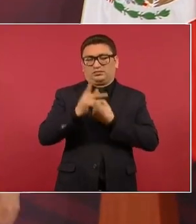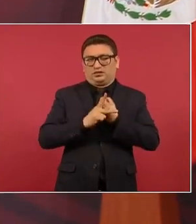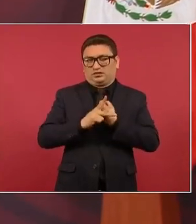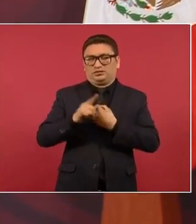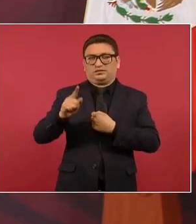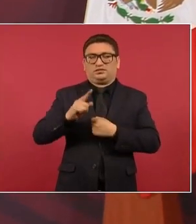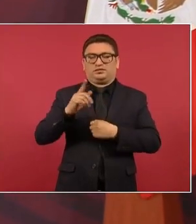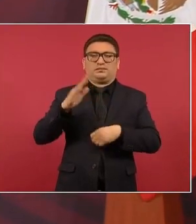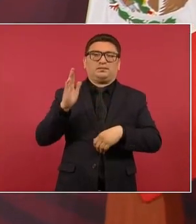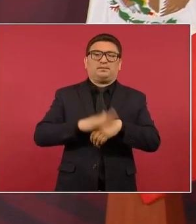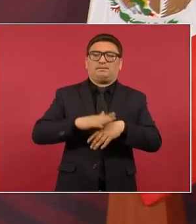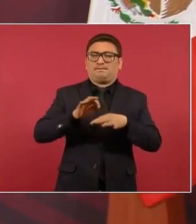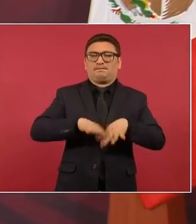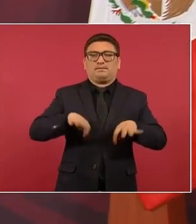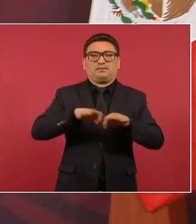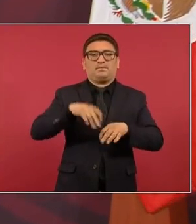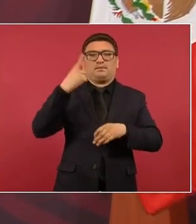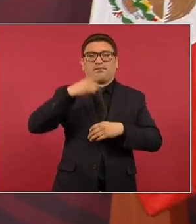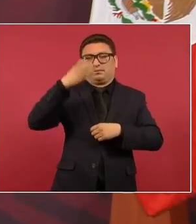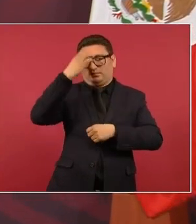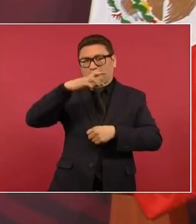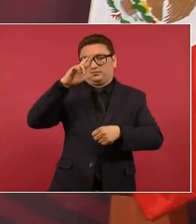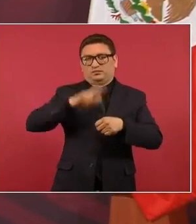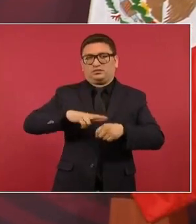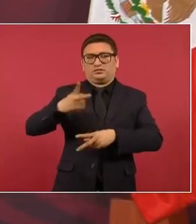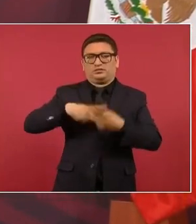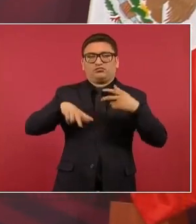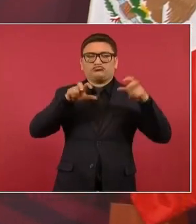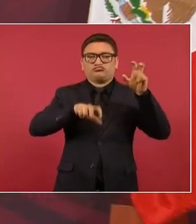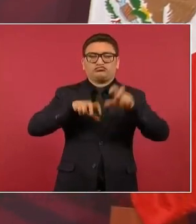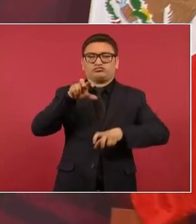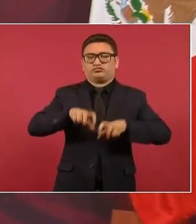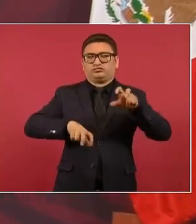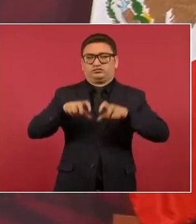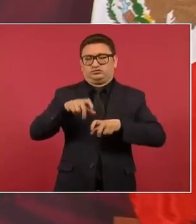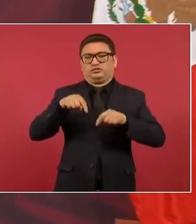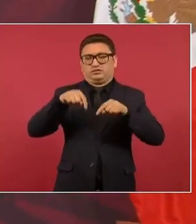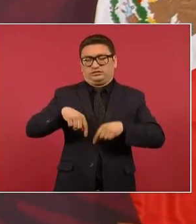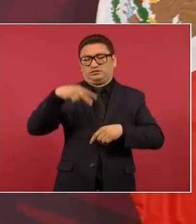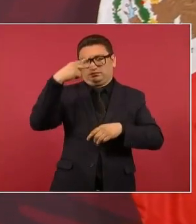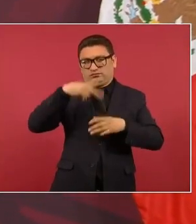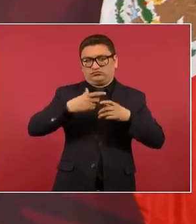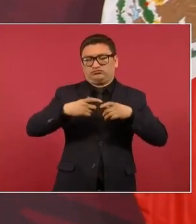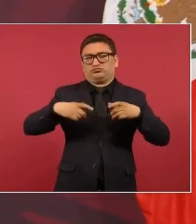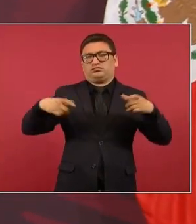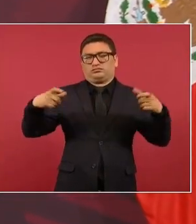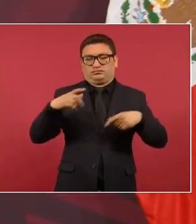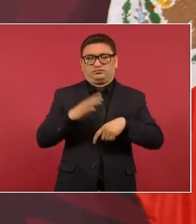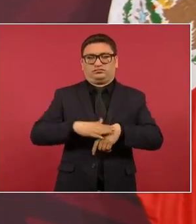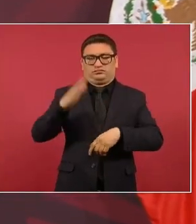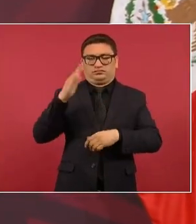más atractivo para la inversión extranjera. Está creciendo la inversión extranjera como nunca